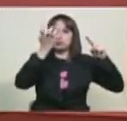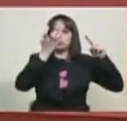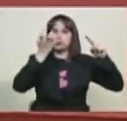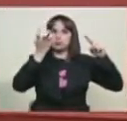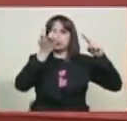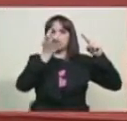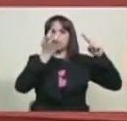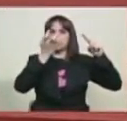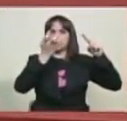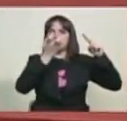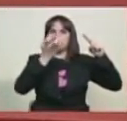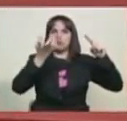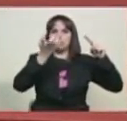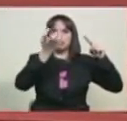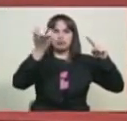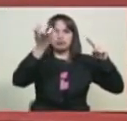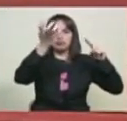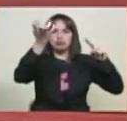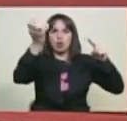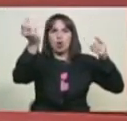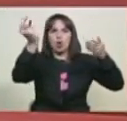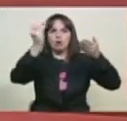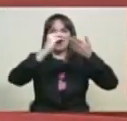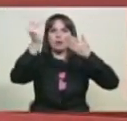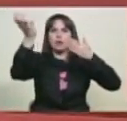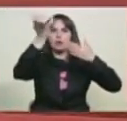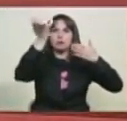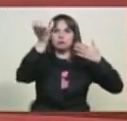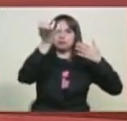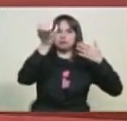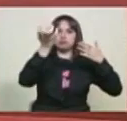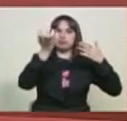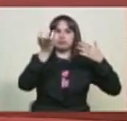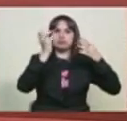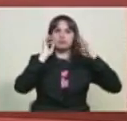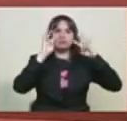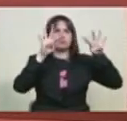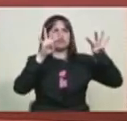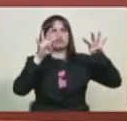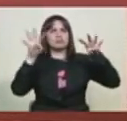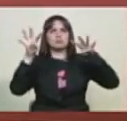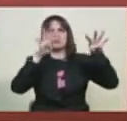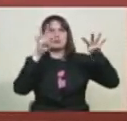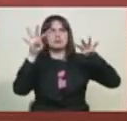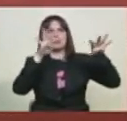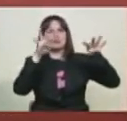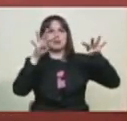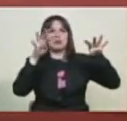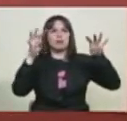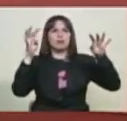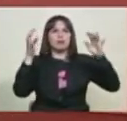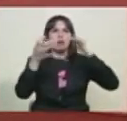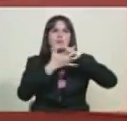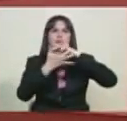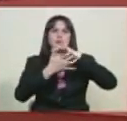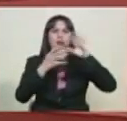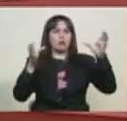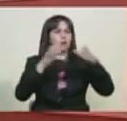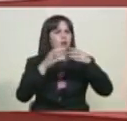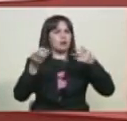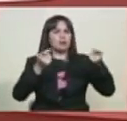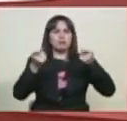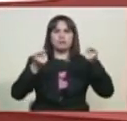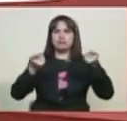dron trata de volver. El dron es perturbado por los equipos tecnológicos que usamos